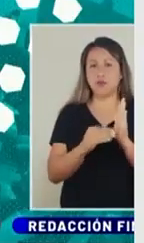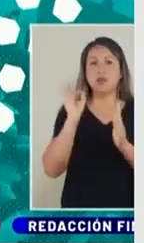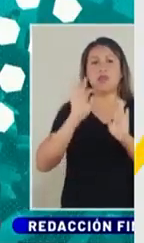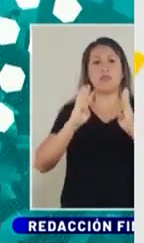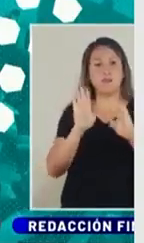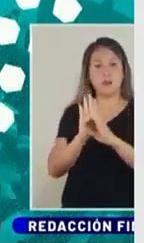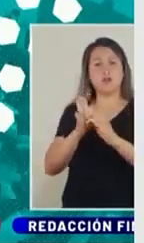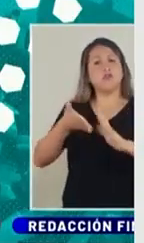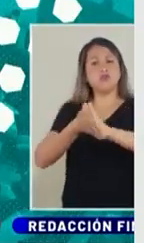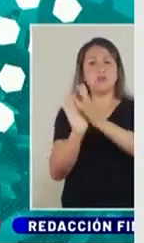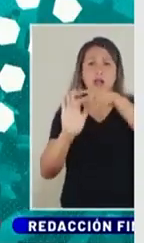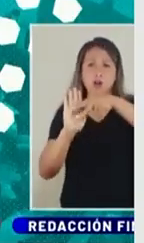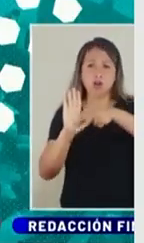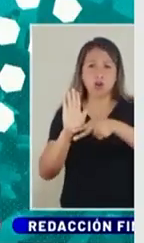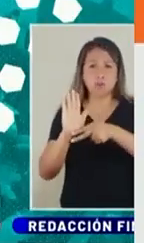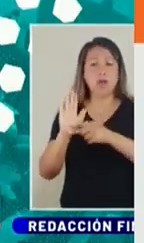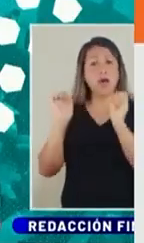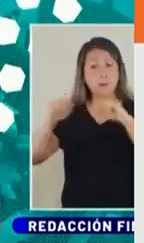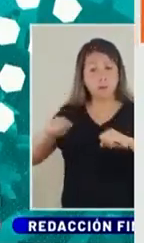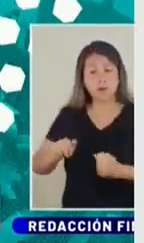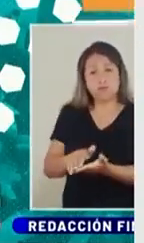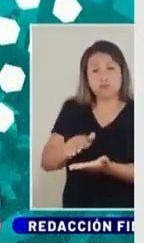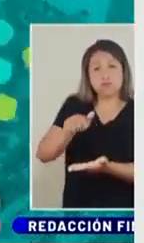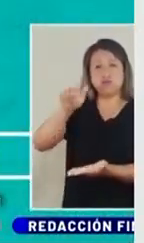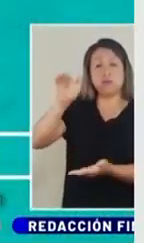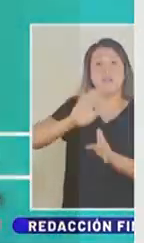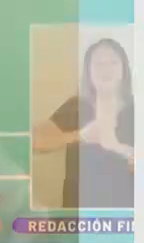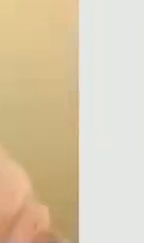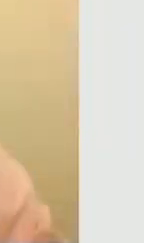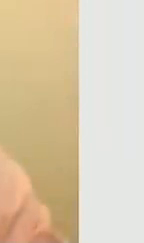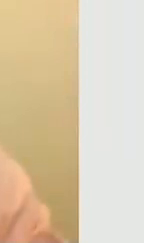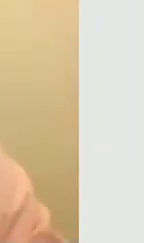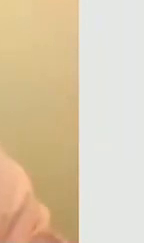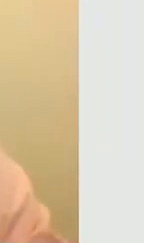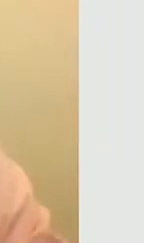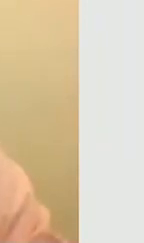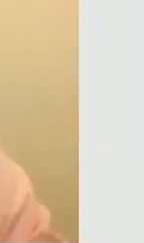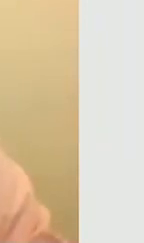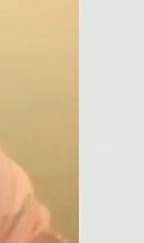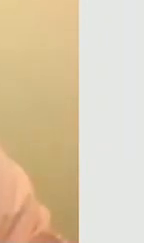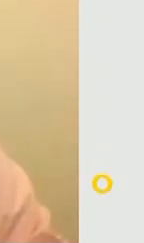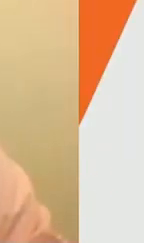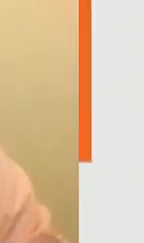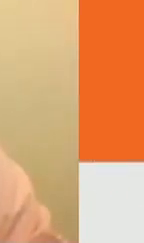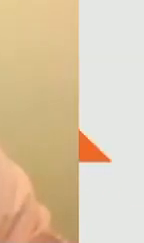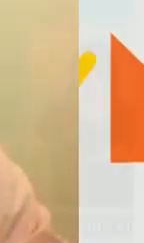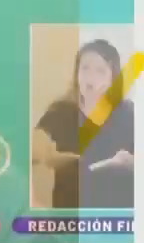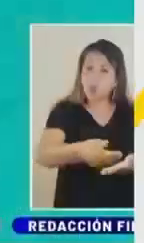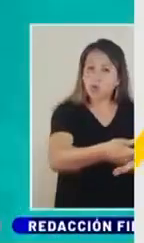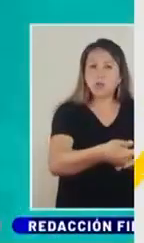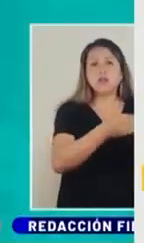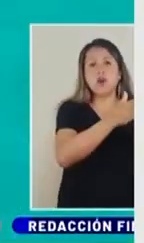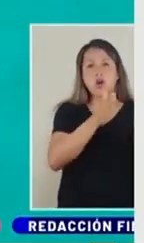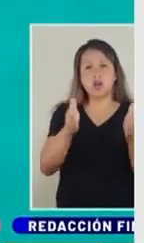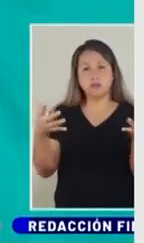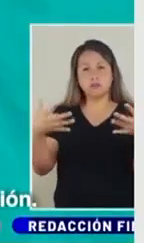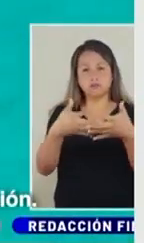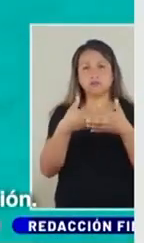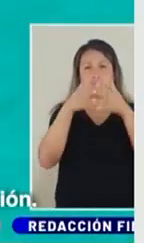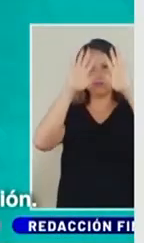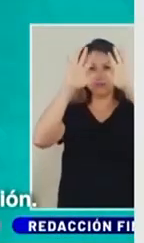que se ha hecho es la idea de la desigualdad ante la ley, que ante esto ya no seríamos todos iguales ante la ley. ¿No representa eso este principio aprobado? No,